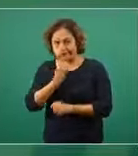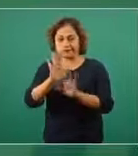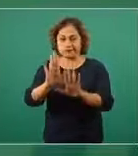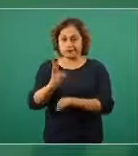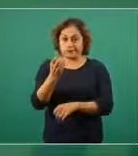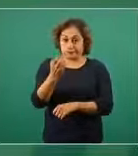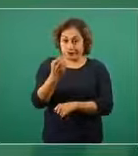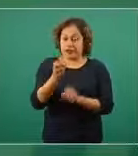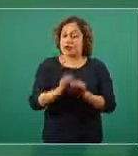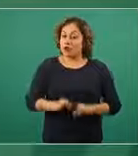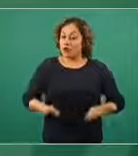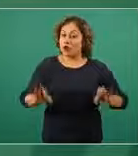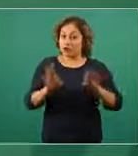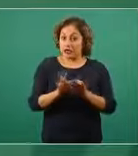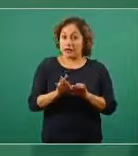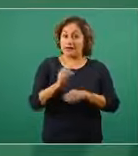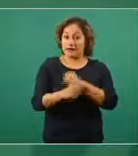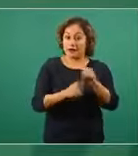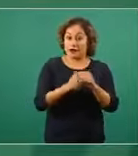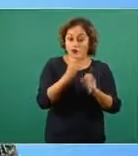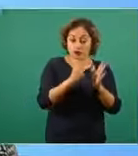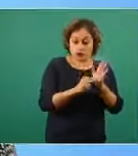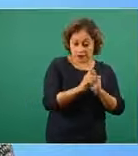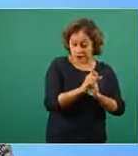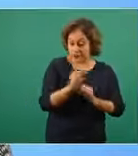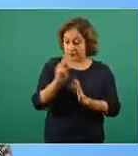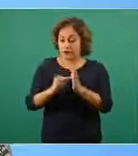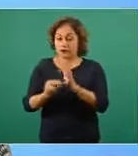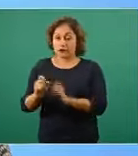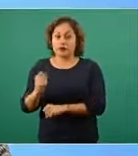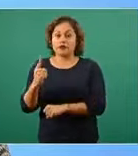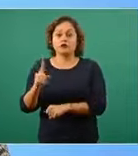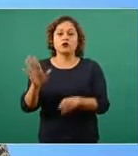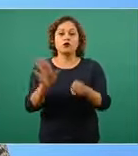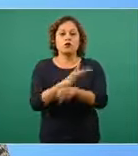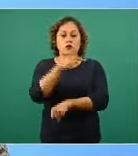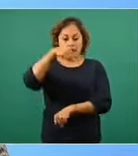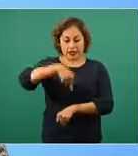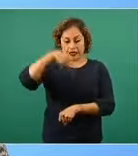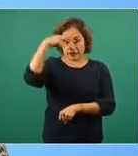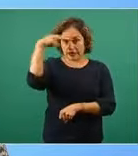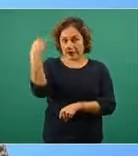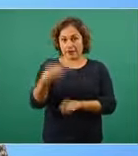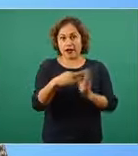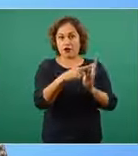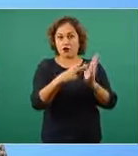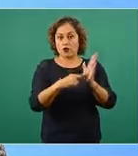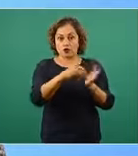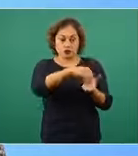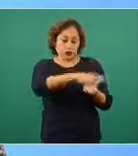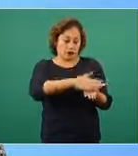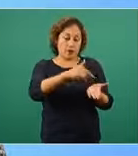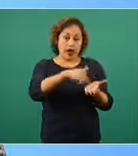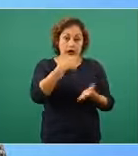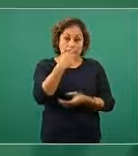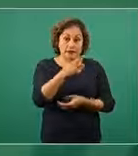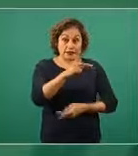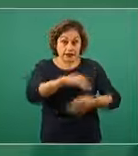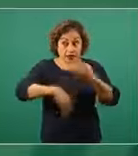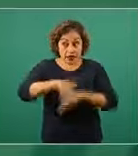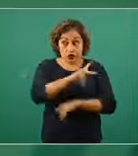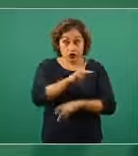dentro de su política de salud, no establece que toda población que ingrese a territorio mexicano se le aplique una prueba,